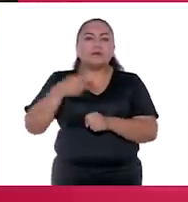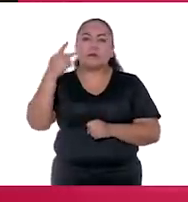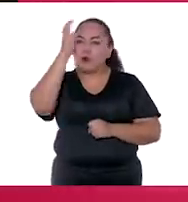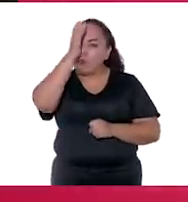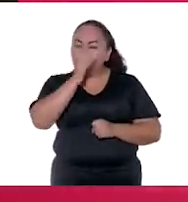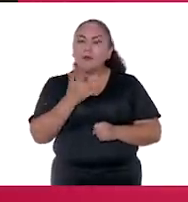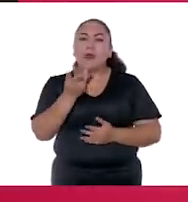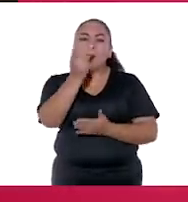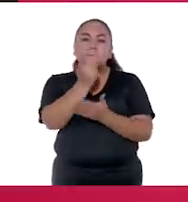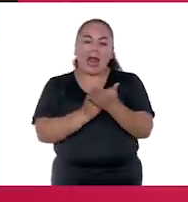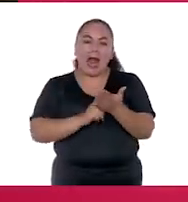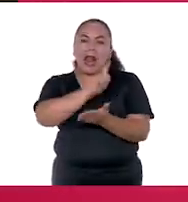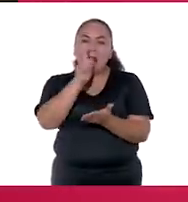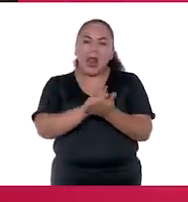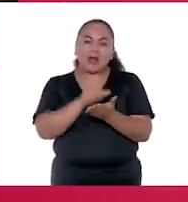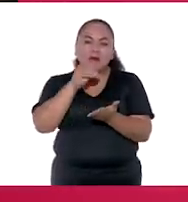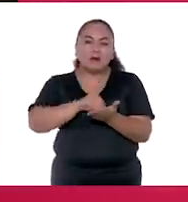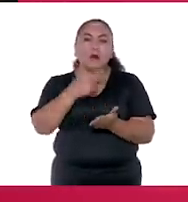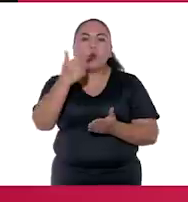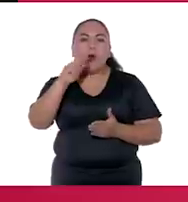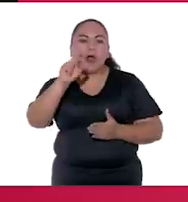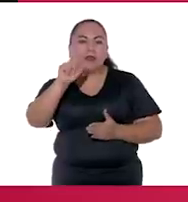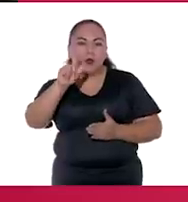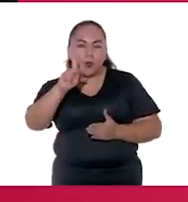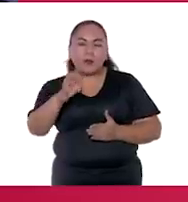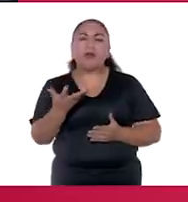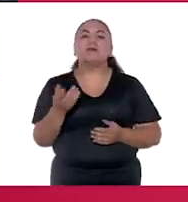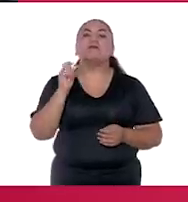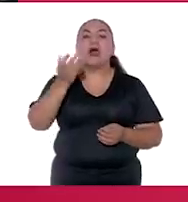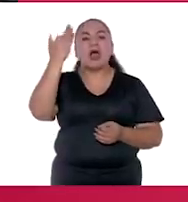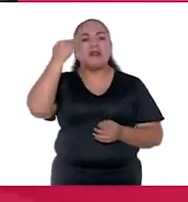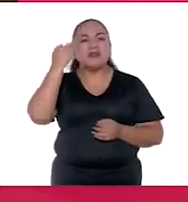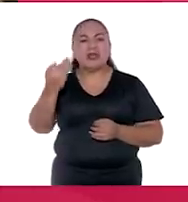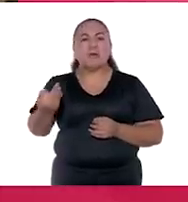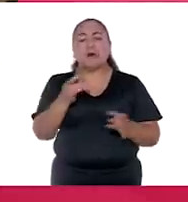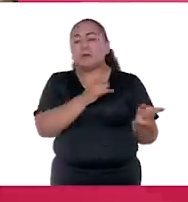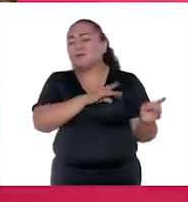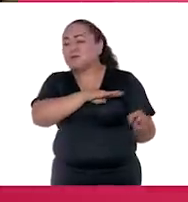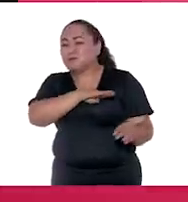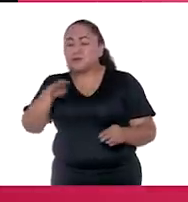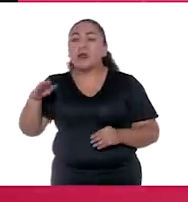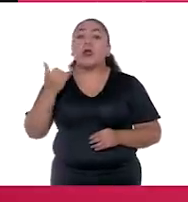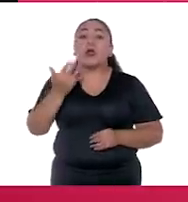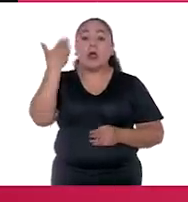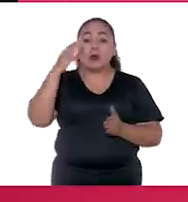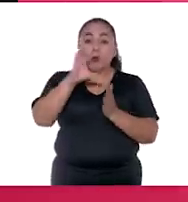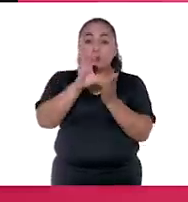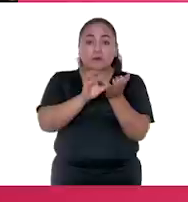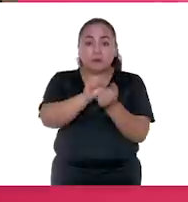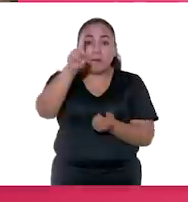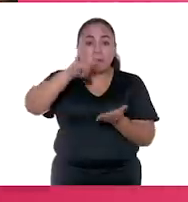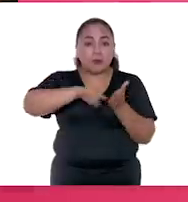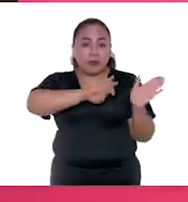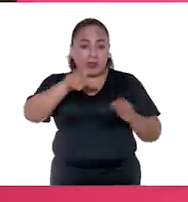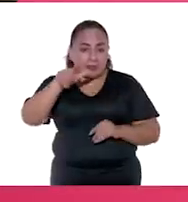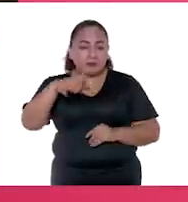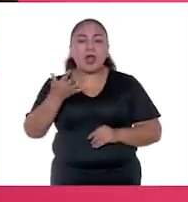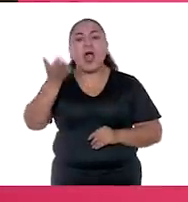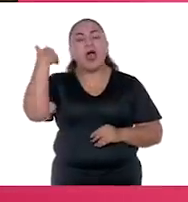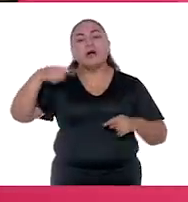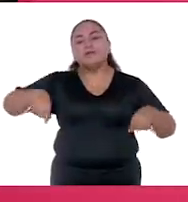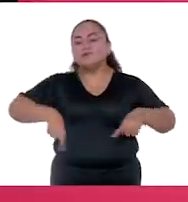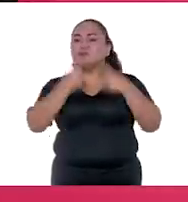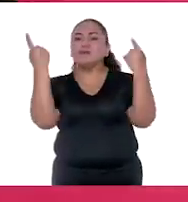Guadalupe, los días de la Decena Trágica, la Constitución de 1917, los conflictos con Álvaro